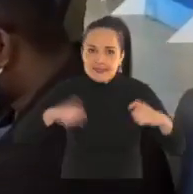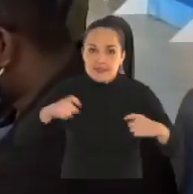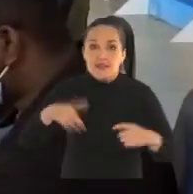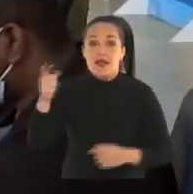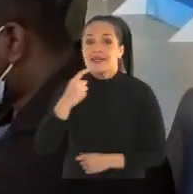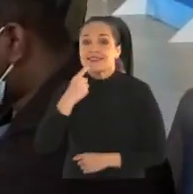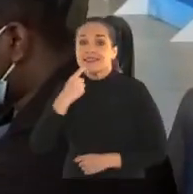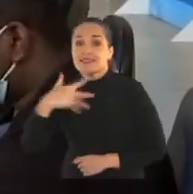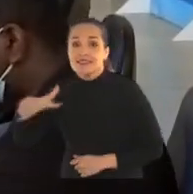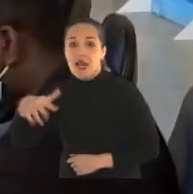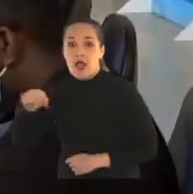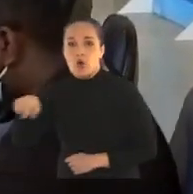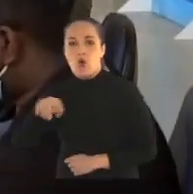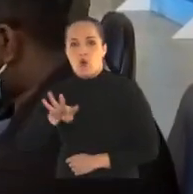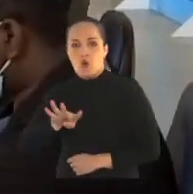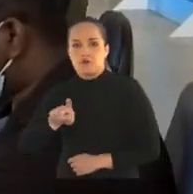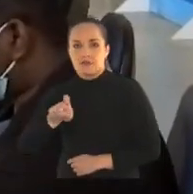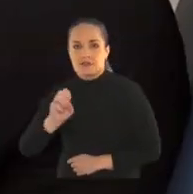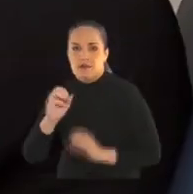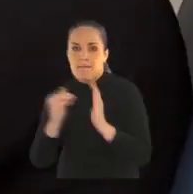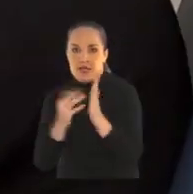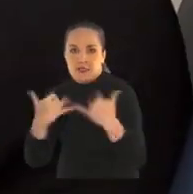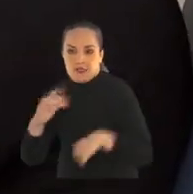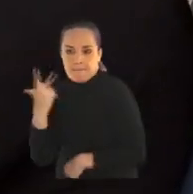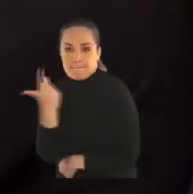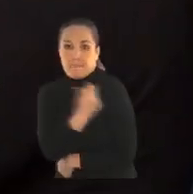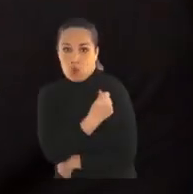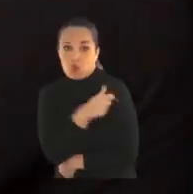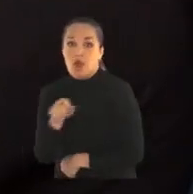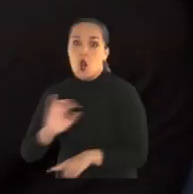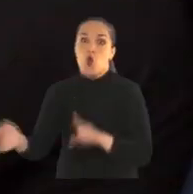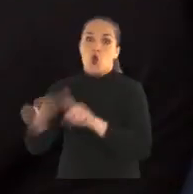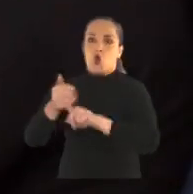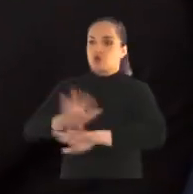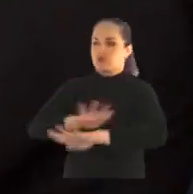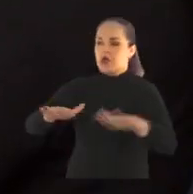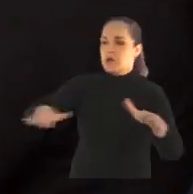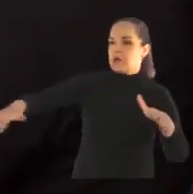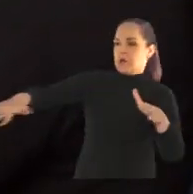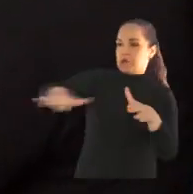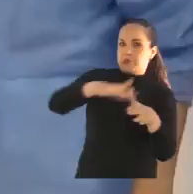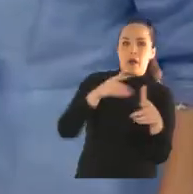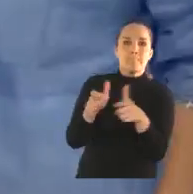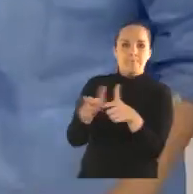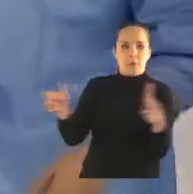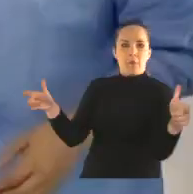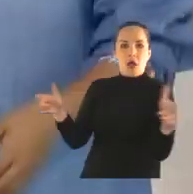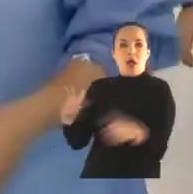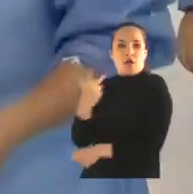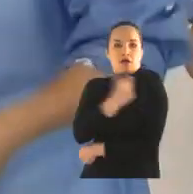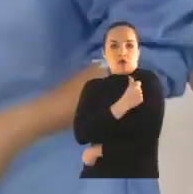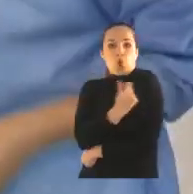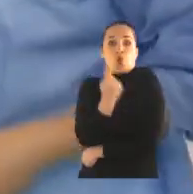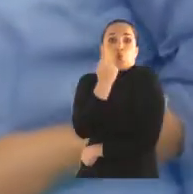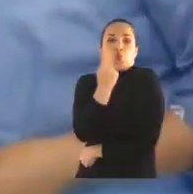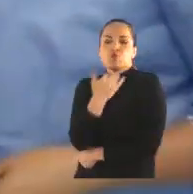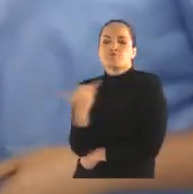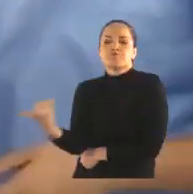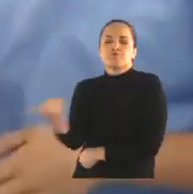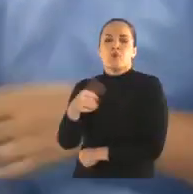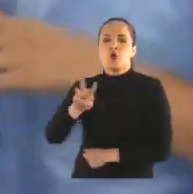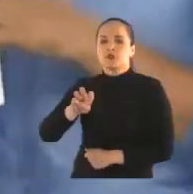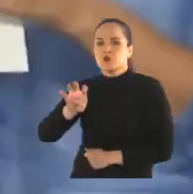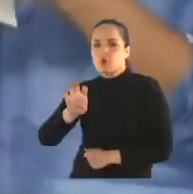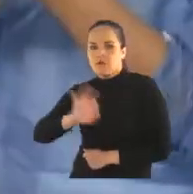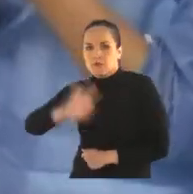aplicado más de 460.000 biológicos con lo que se ha logrado inmunizar o por lo menos aplicar las primeras dosis al 89 por ciento de